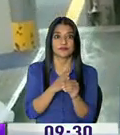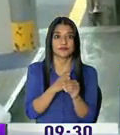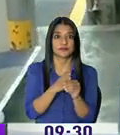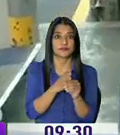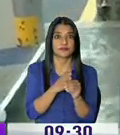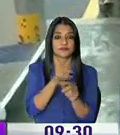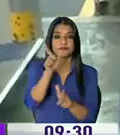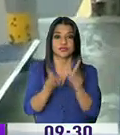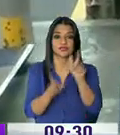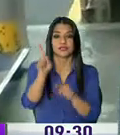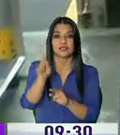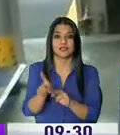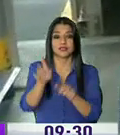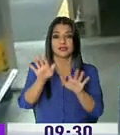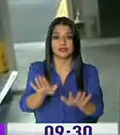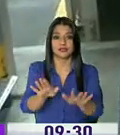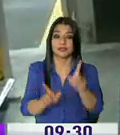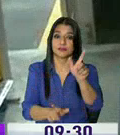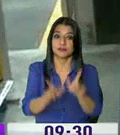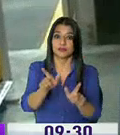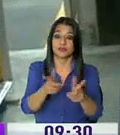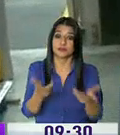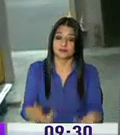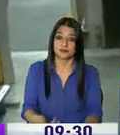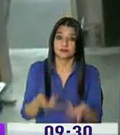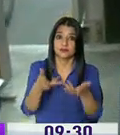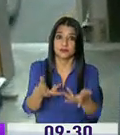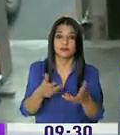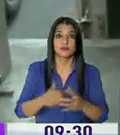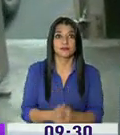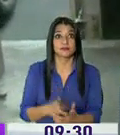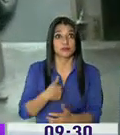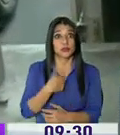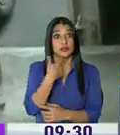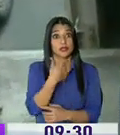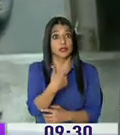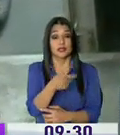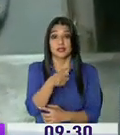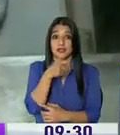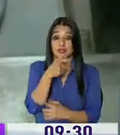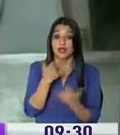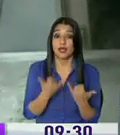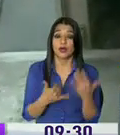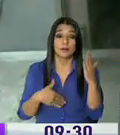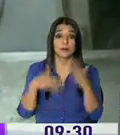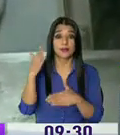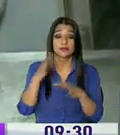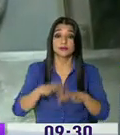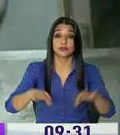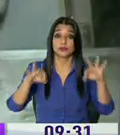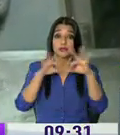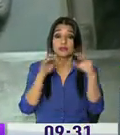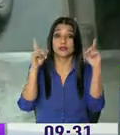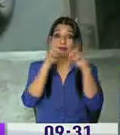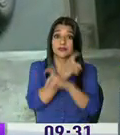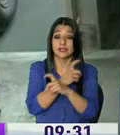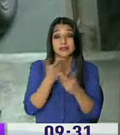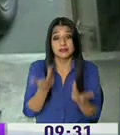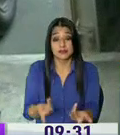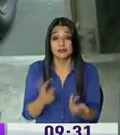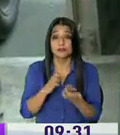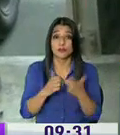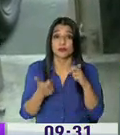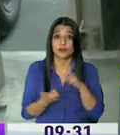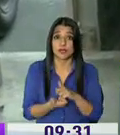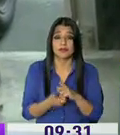satisfacer las necesidades de nuestros clientes, nuestros jefes, ¿no? Como lo dije antes, más aún en estos momentos que sabemos que estamos atravesando, ustedes